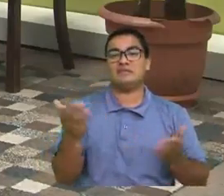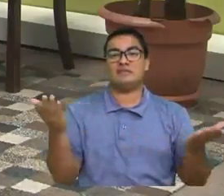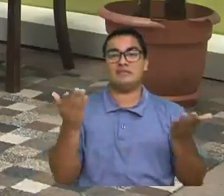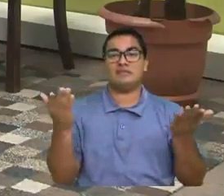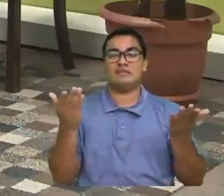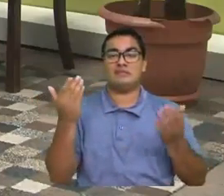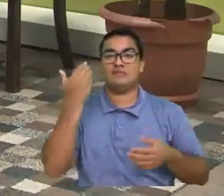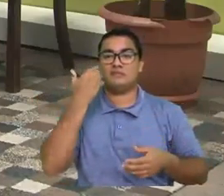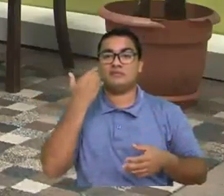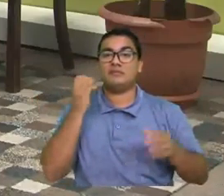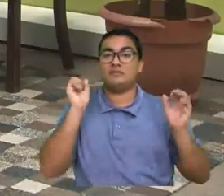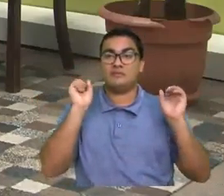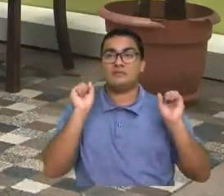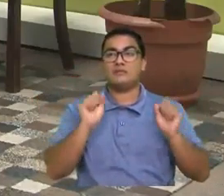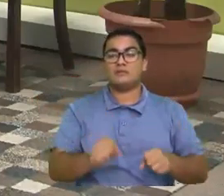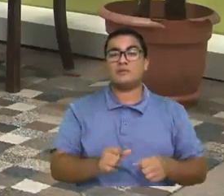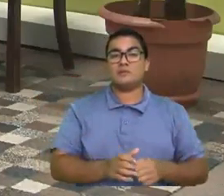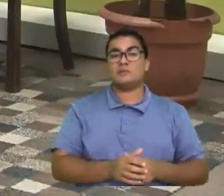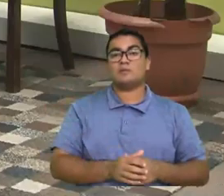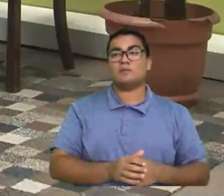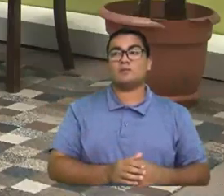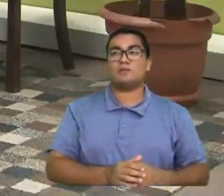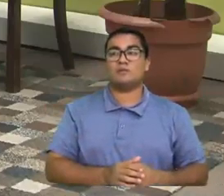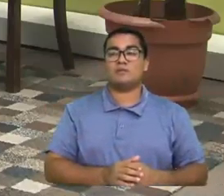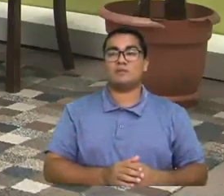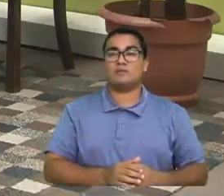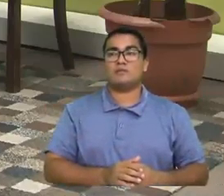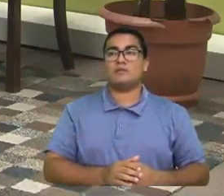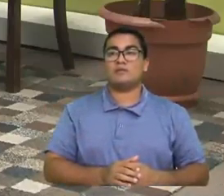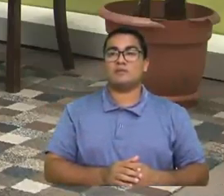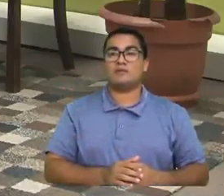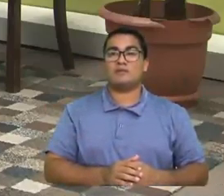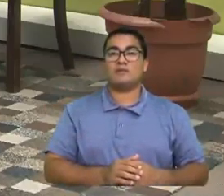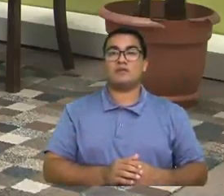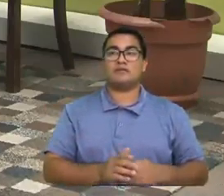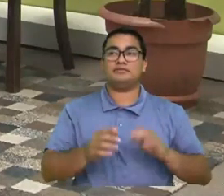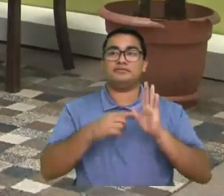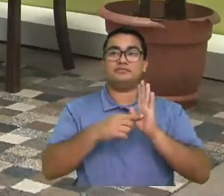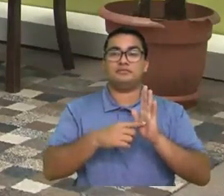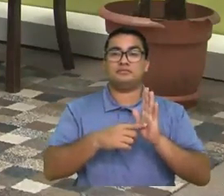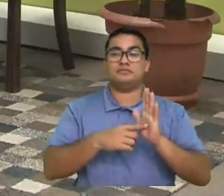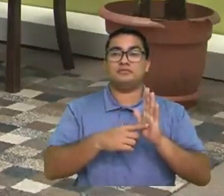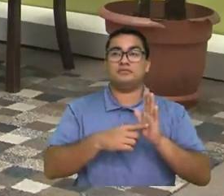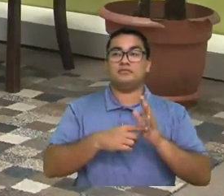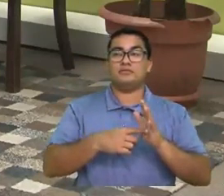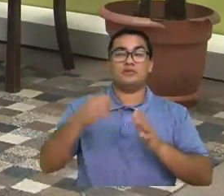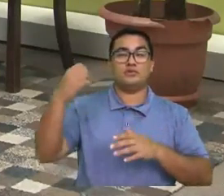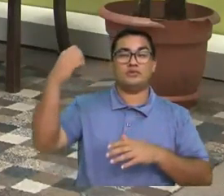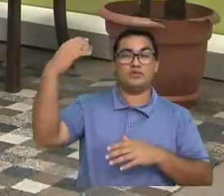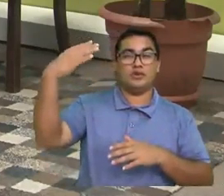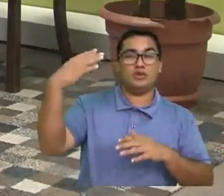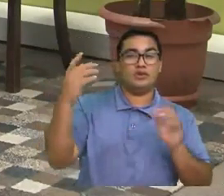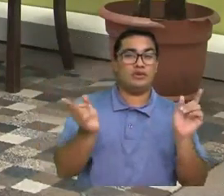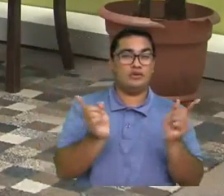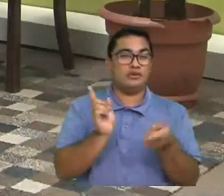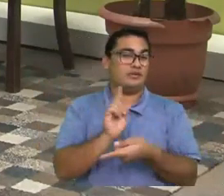es síntoma este dolor de garganta? Bueno, como vos bien dijiste, cada vez que hay un cambio de temperatura, ¿verdad? En el día